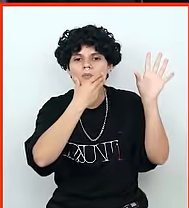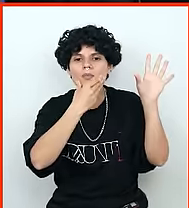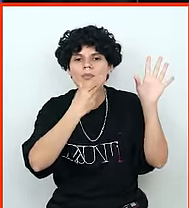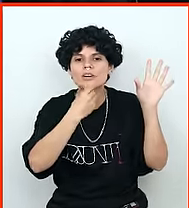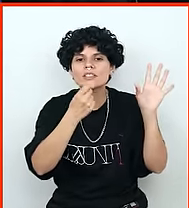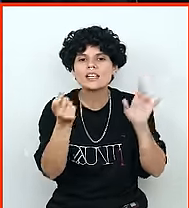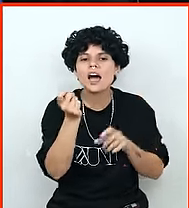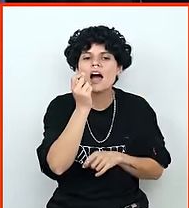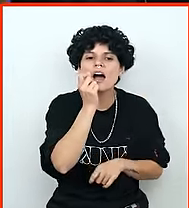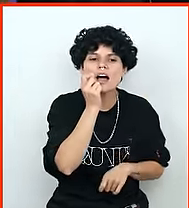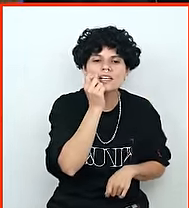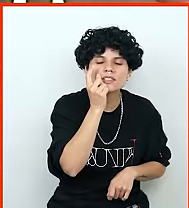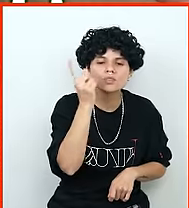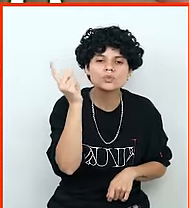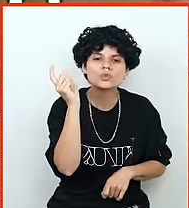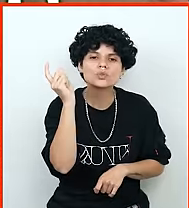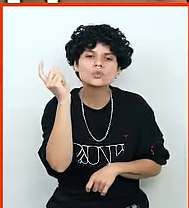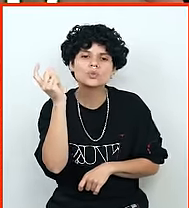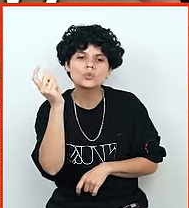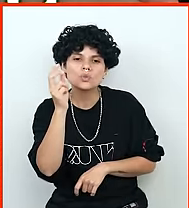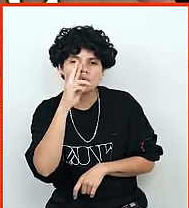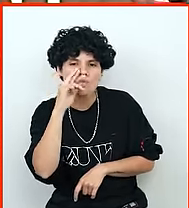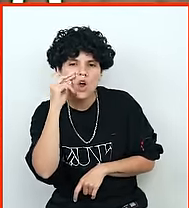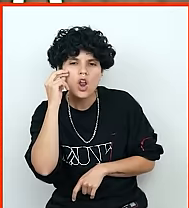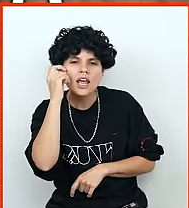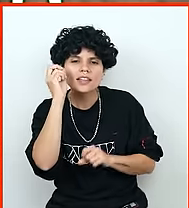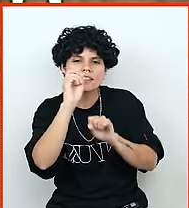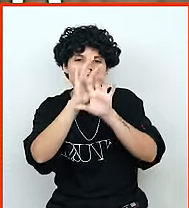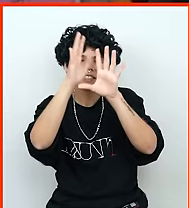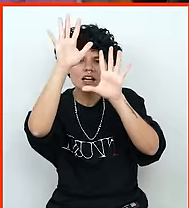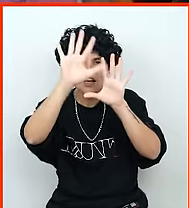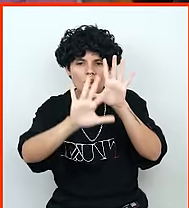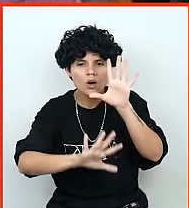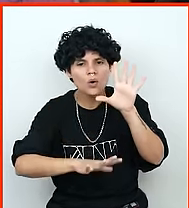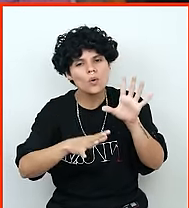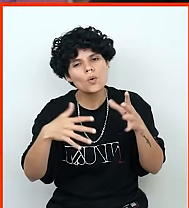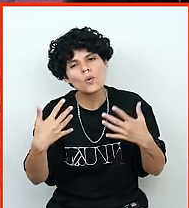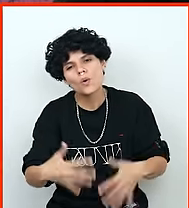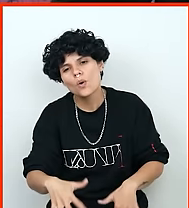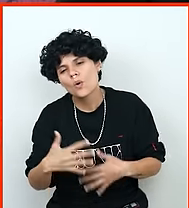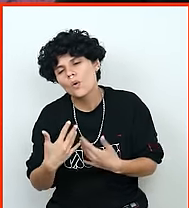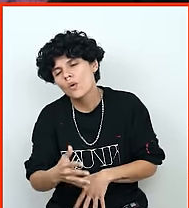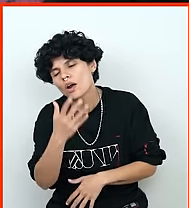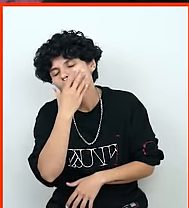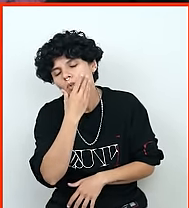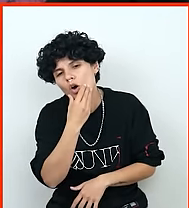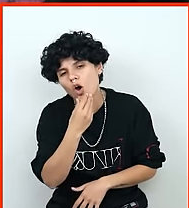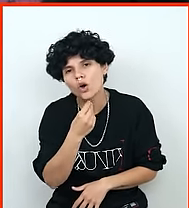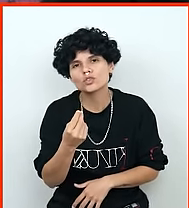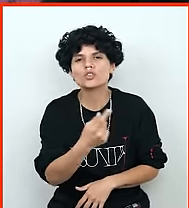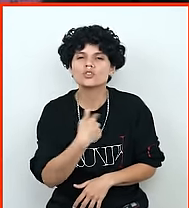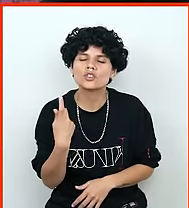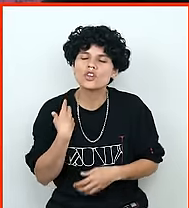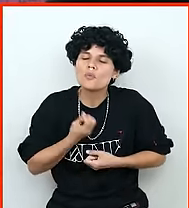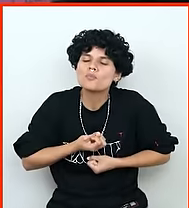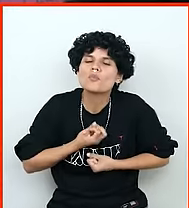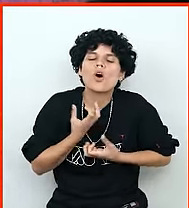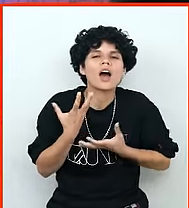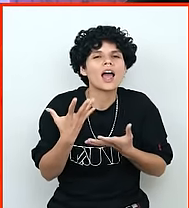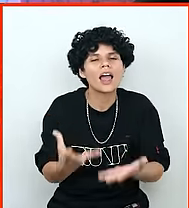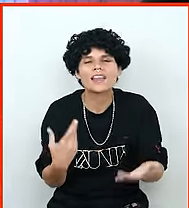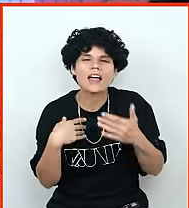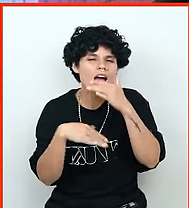firmamento. Un cielo azul, violeta, lento. Compadre, ¿cómo estás? Estamos aquí. Somos unos raperos, unos